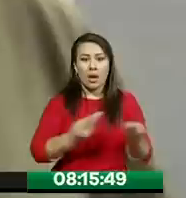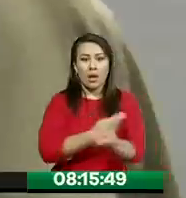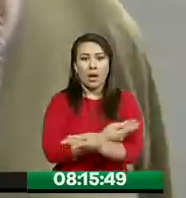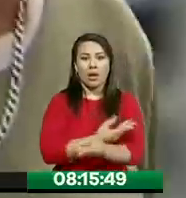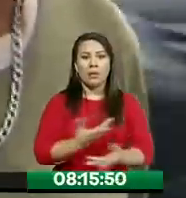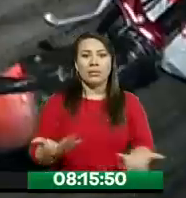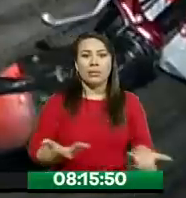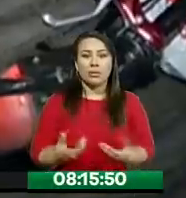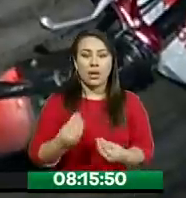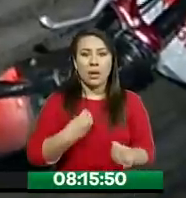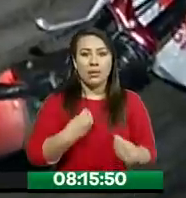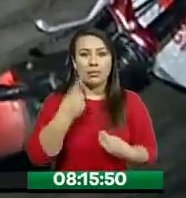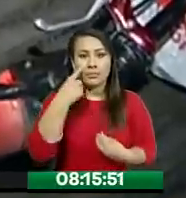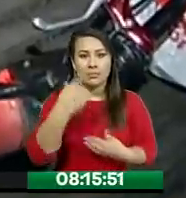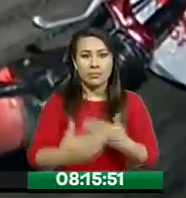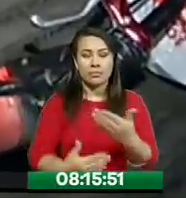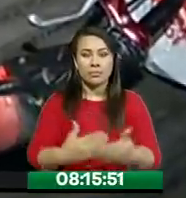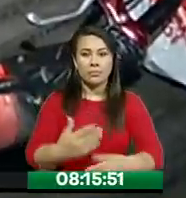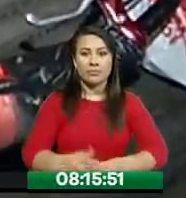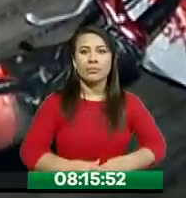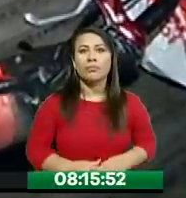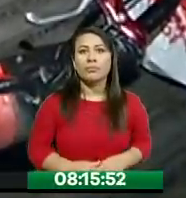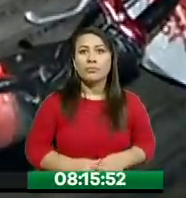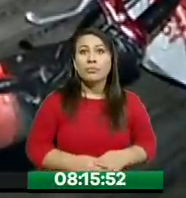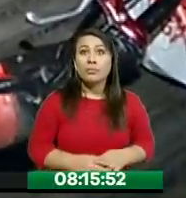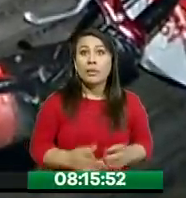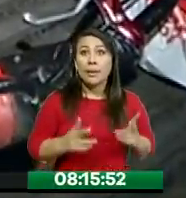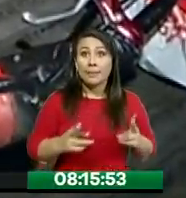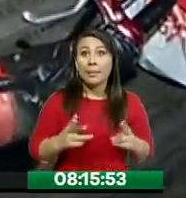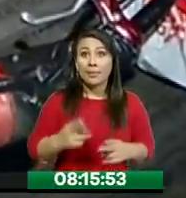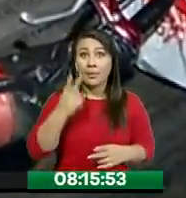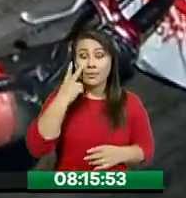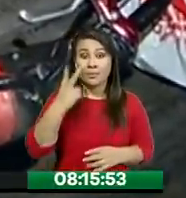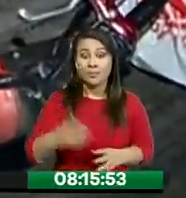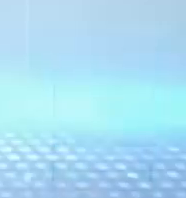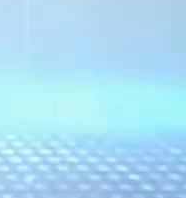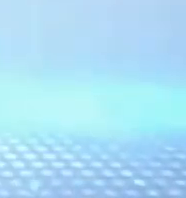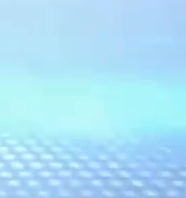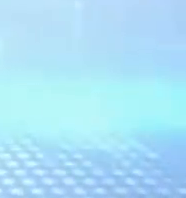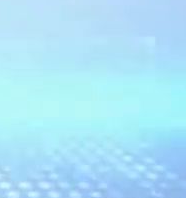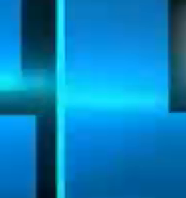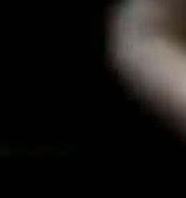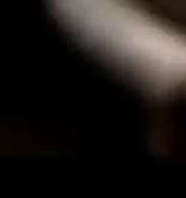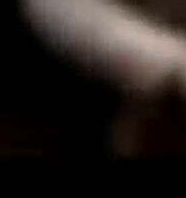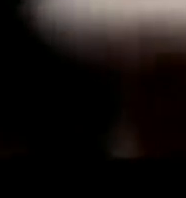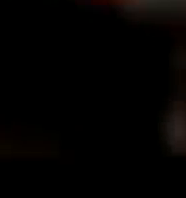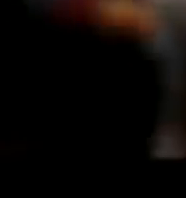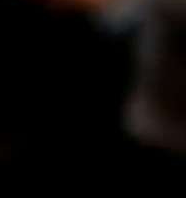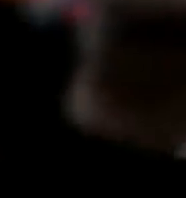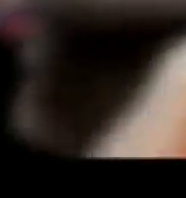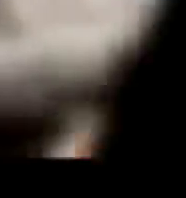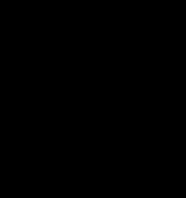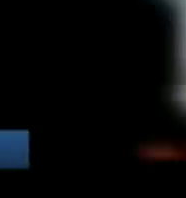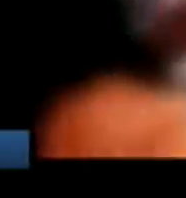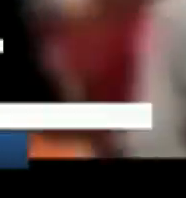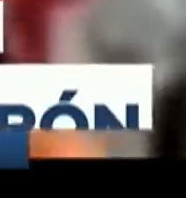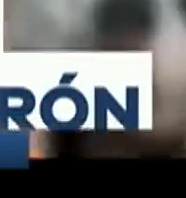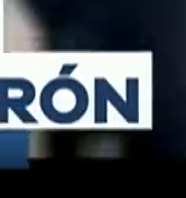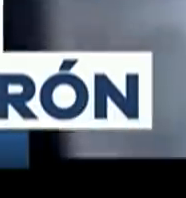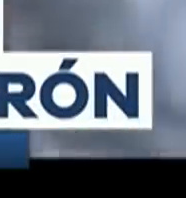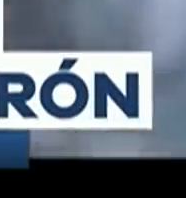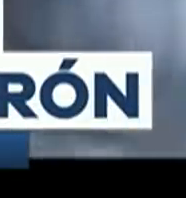por los golpes recibidos. Mientras tanto, la agresora fue detenida. Carlos Julio Gurmendi nos tiene los